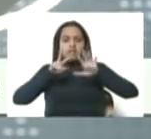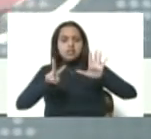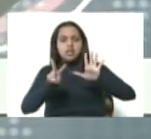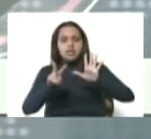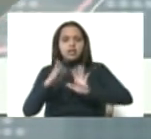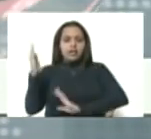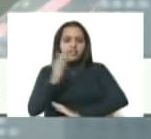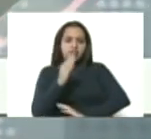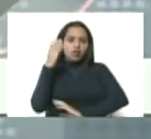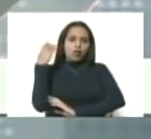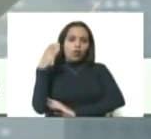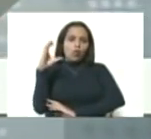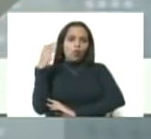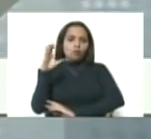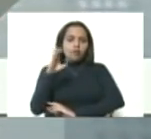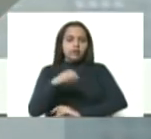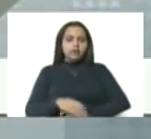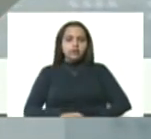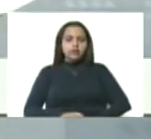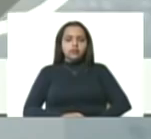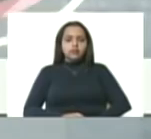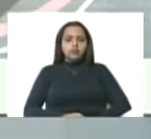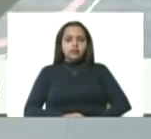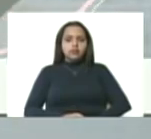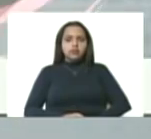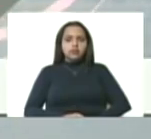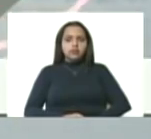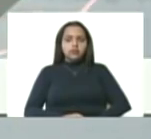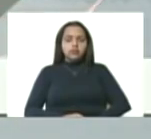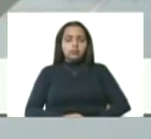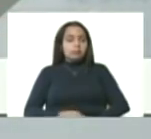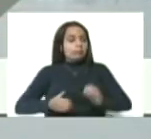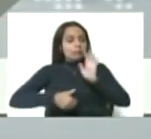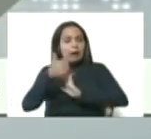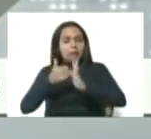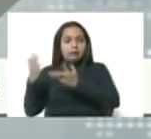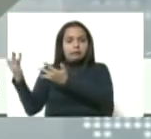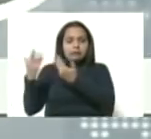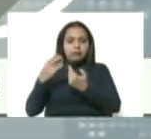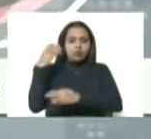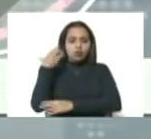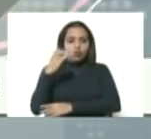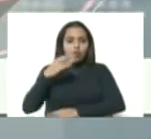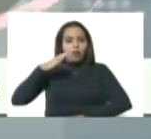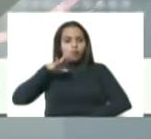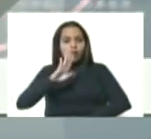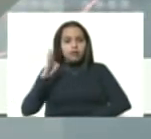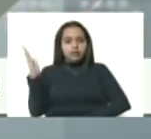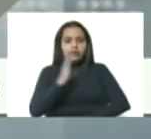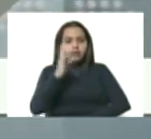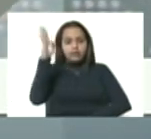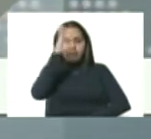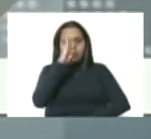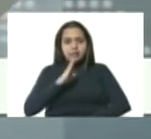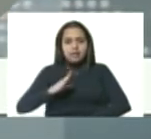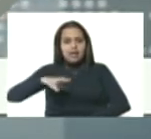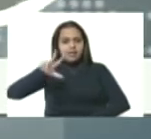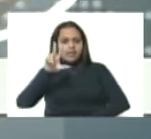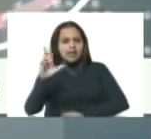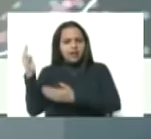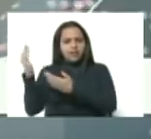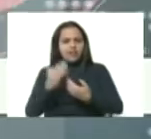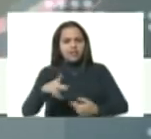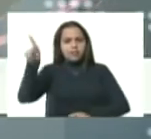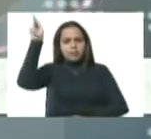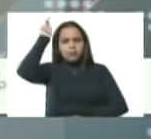de Colombia. Siguen los casos de Colombia. 4 procedentes de Brasil, 3 procedentes de